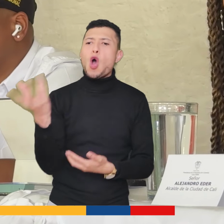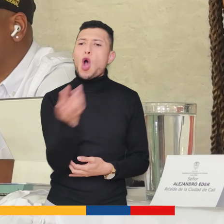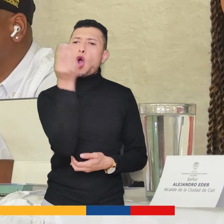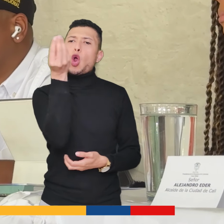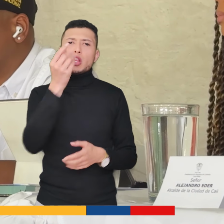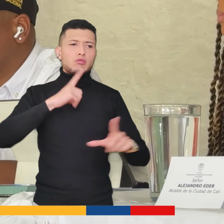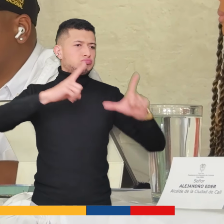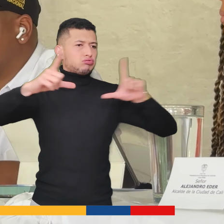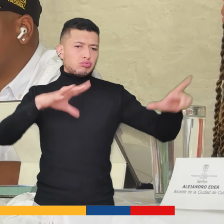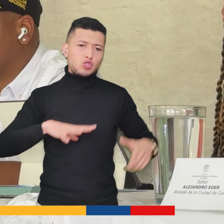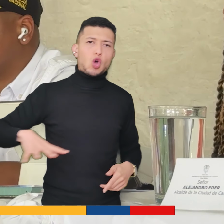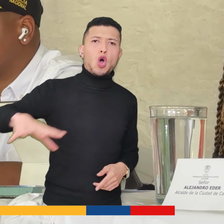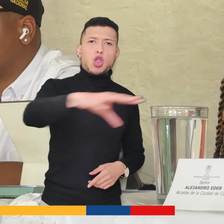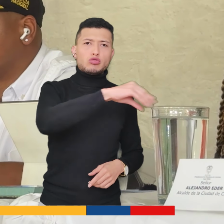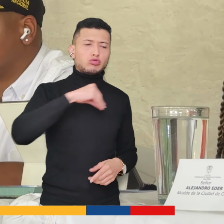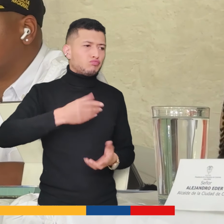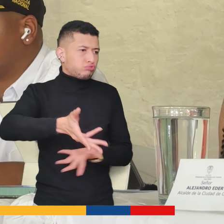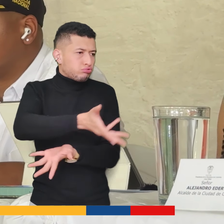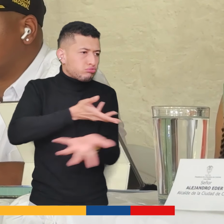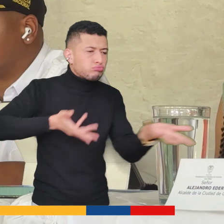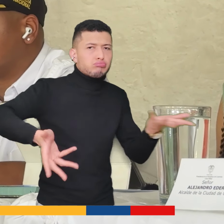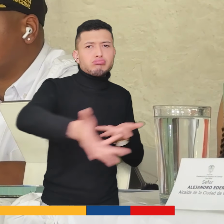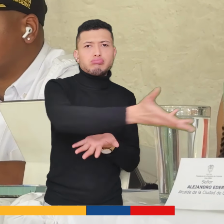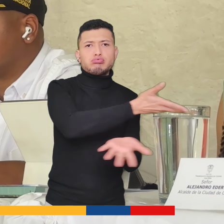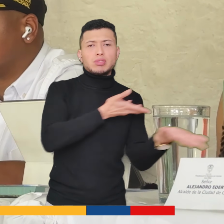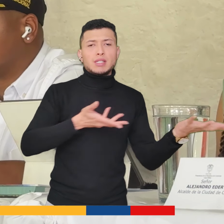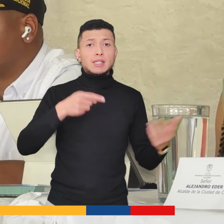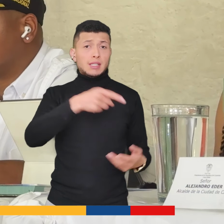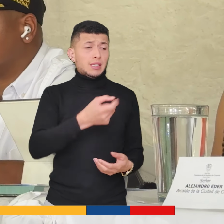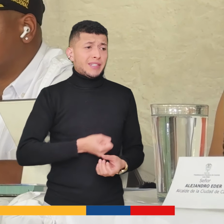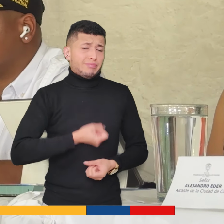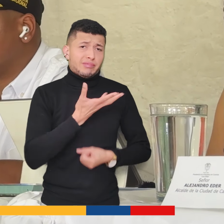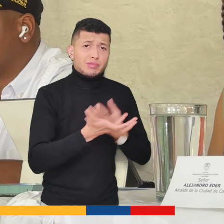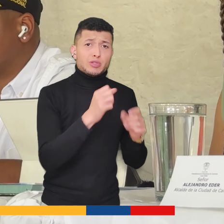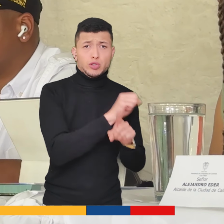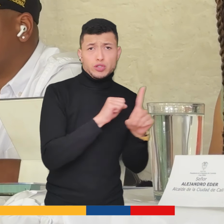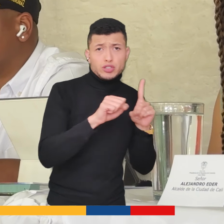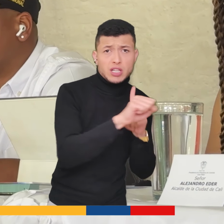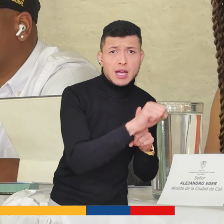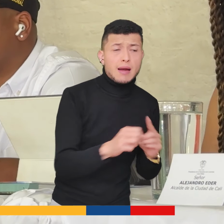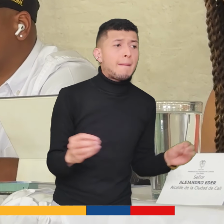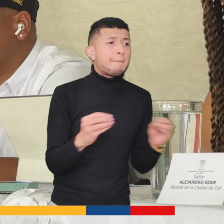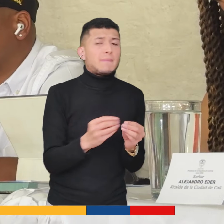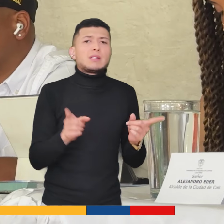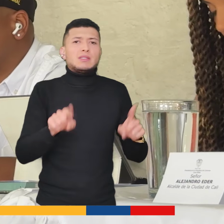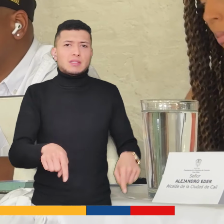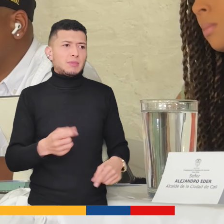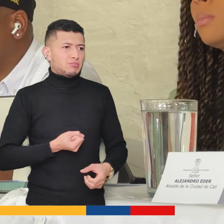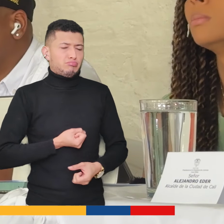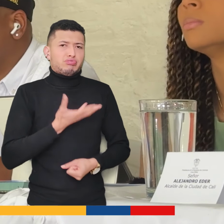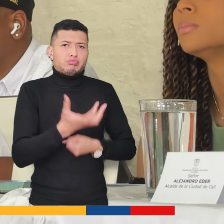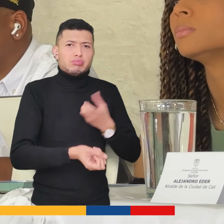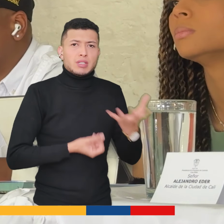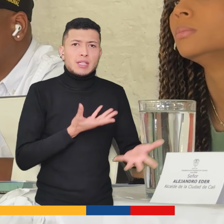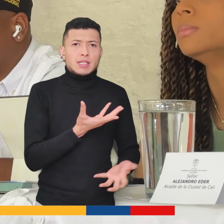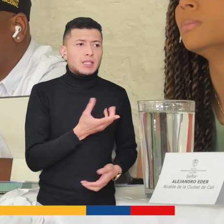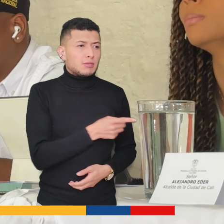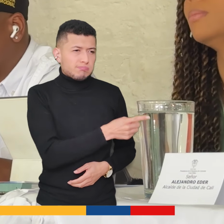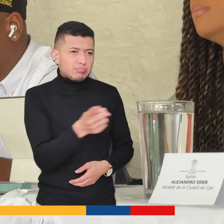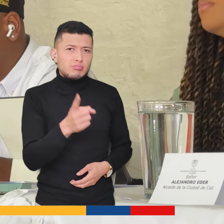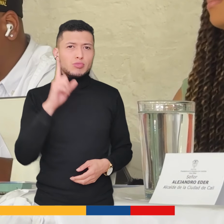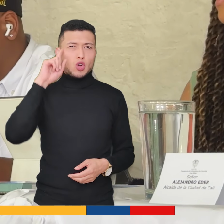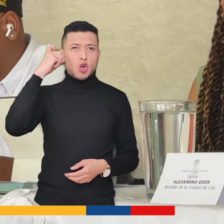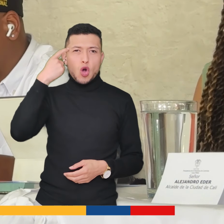colectivo entre todos y todas, tanto de las expresiones sociales como de